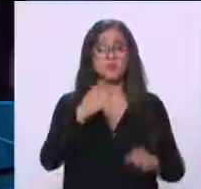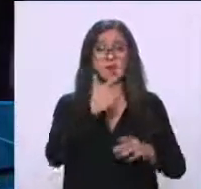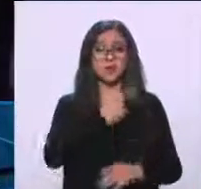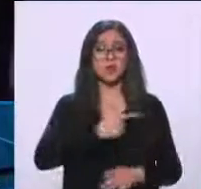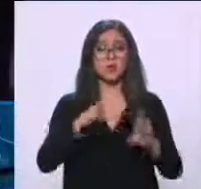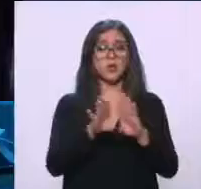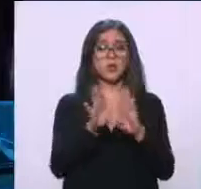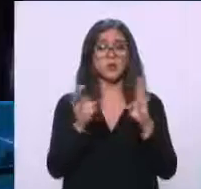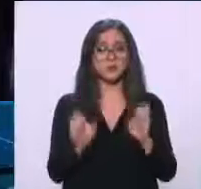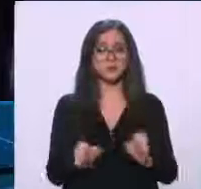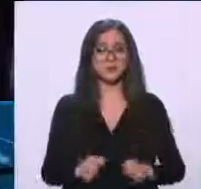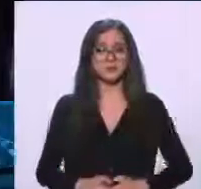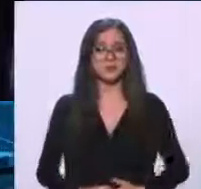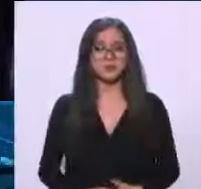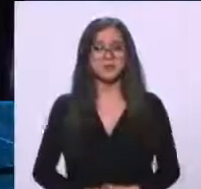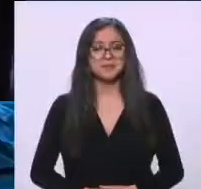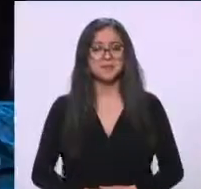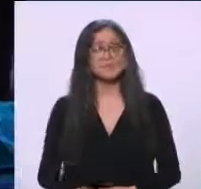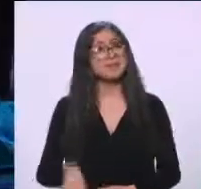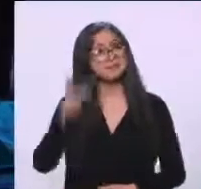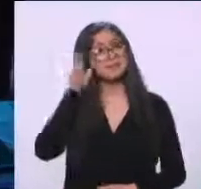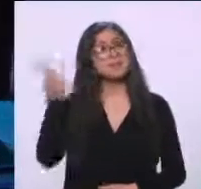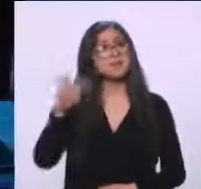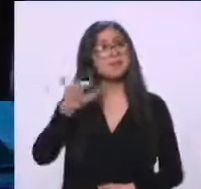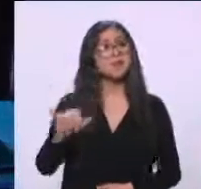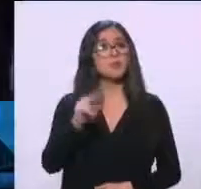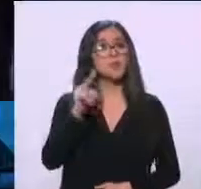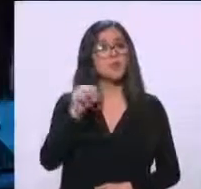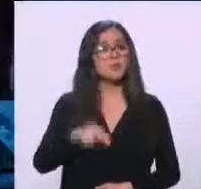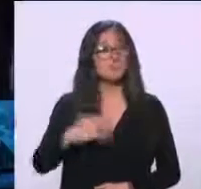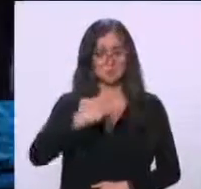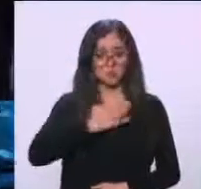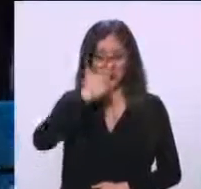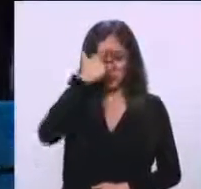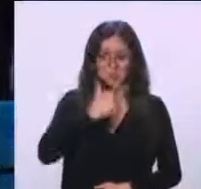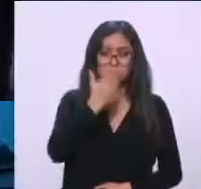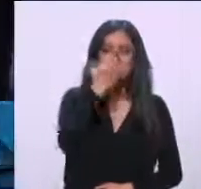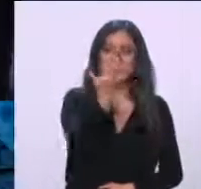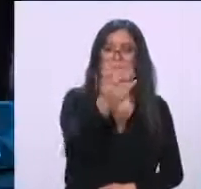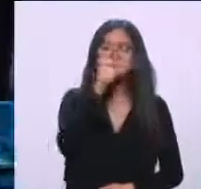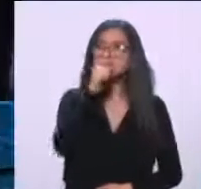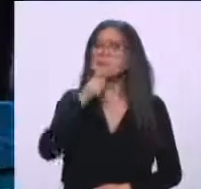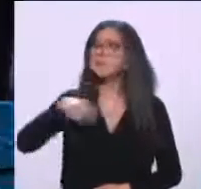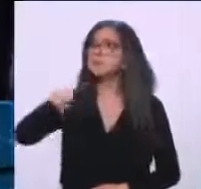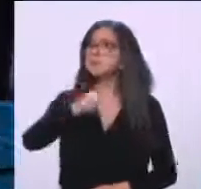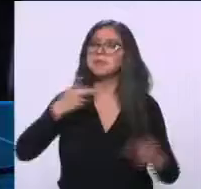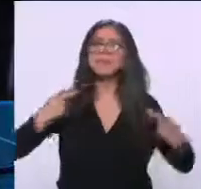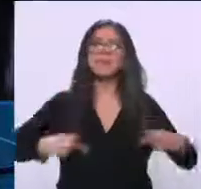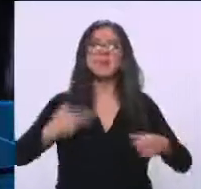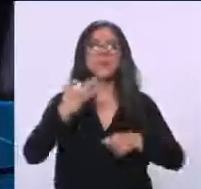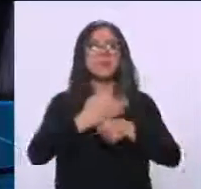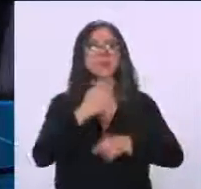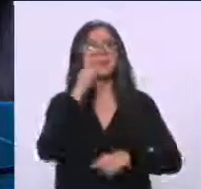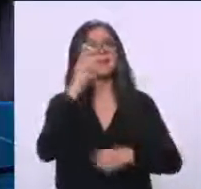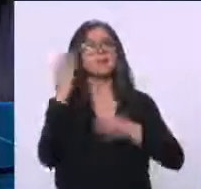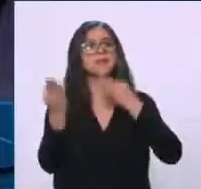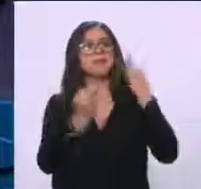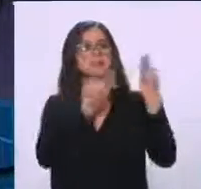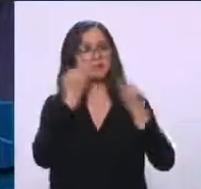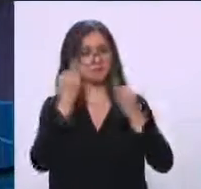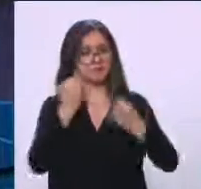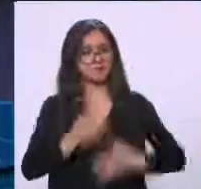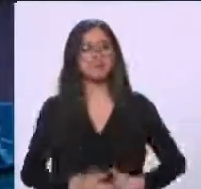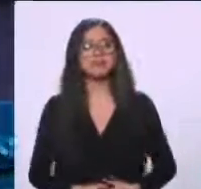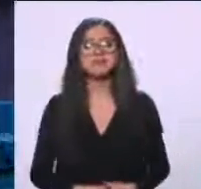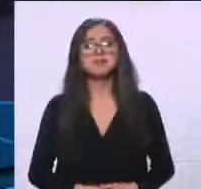va? Hola Juan, ¿cómo estás? Muy buenas noches a ti y a tu auditorio. Marta, pues aquella verdad histórica resultó más